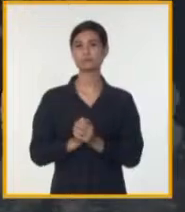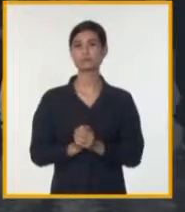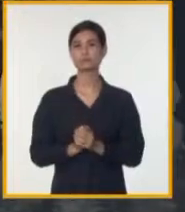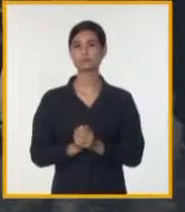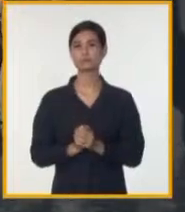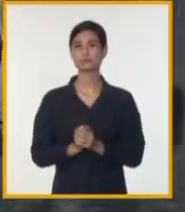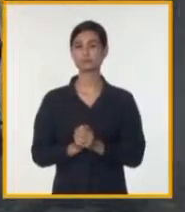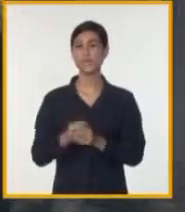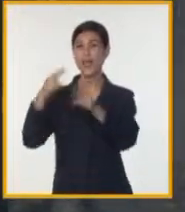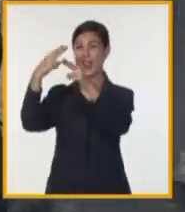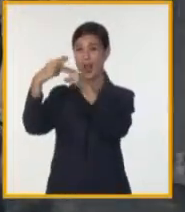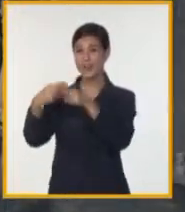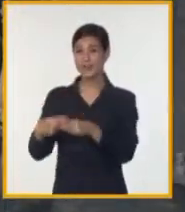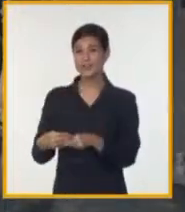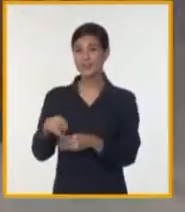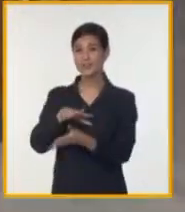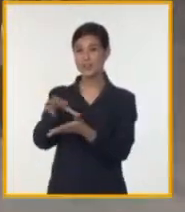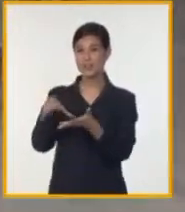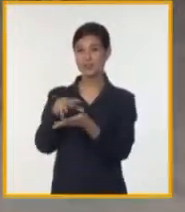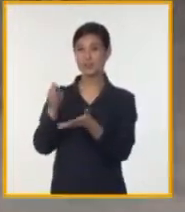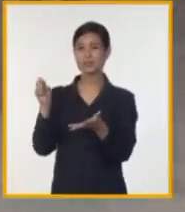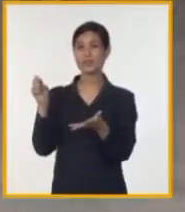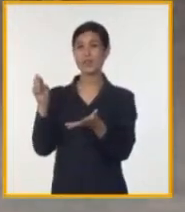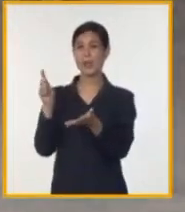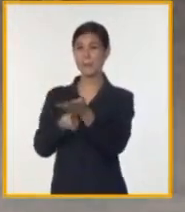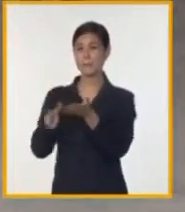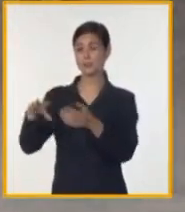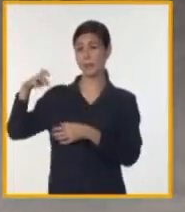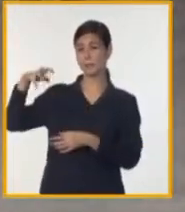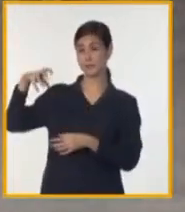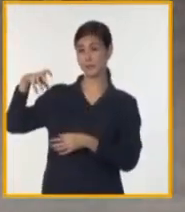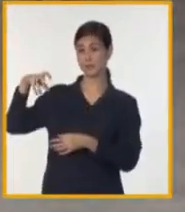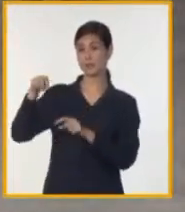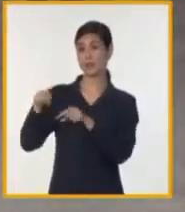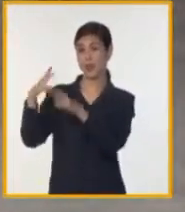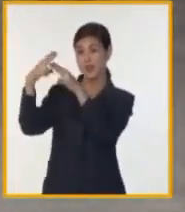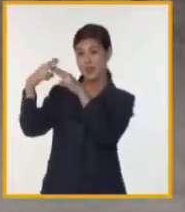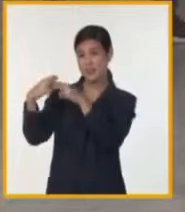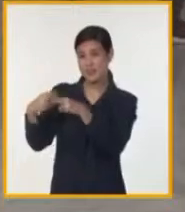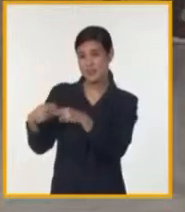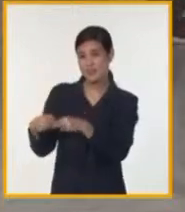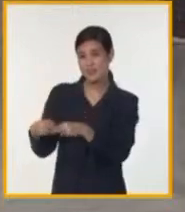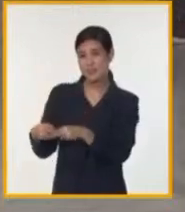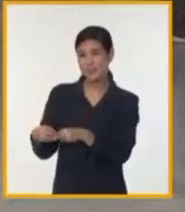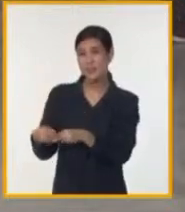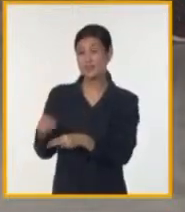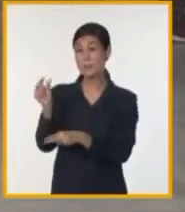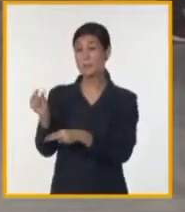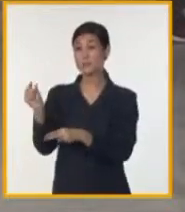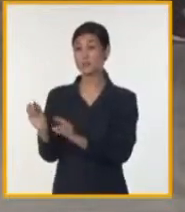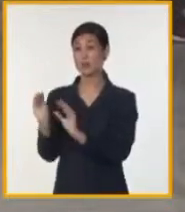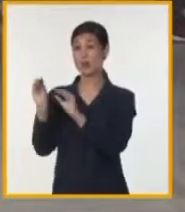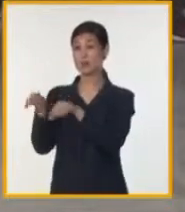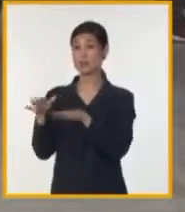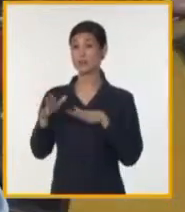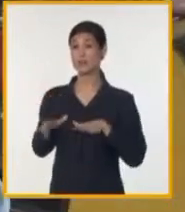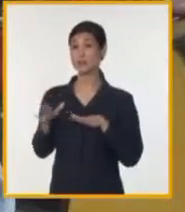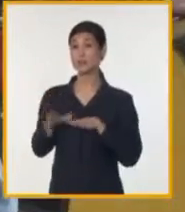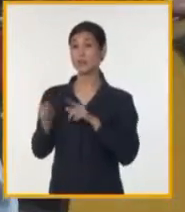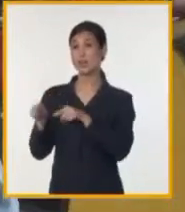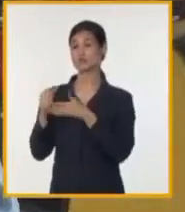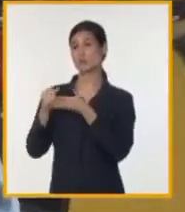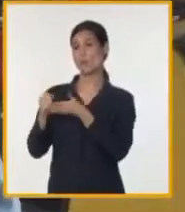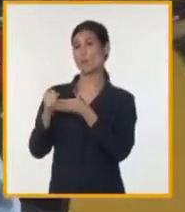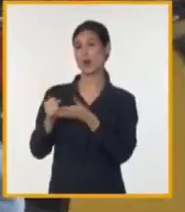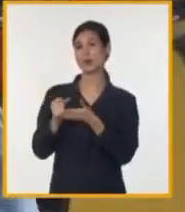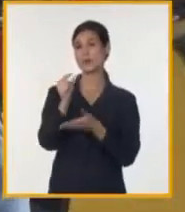la estación ferroviaria de Almendares, una terminal ferroviaria que está en el destino, va a beneficiar directamente a los pasajeros porque al estar